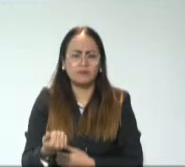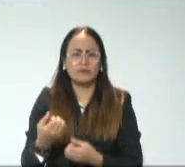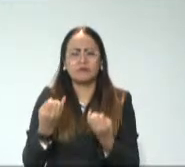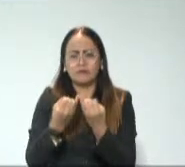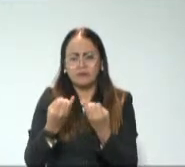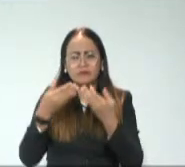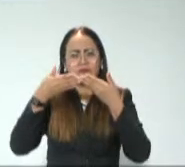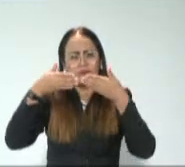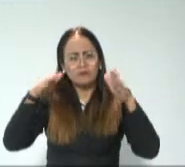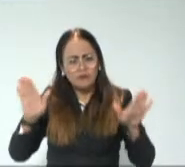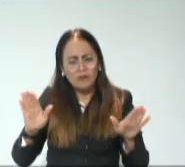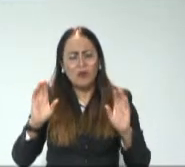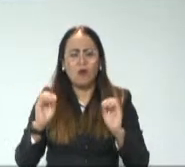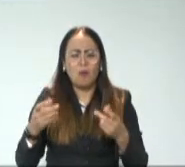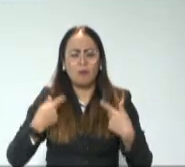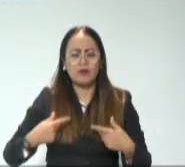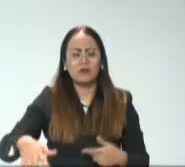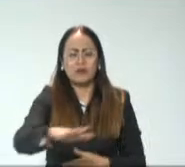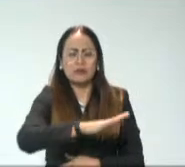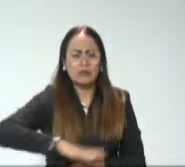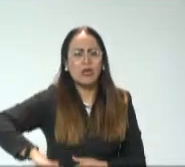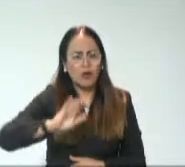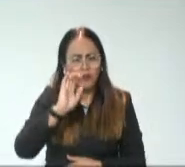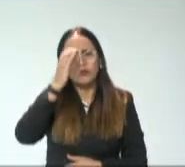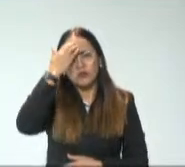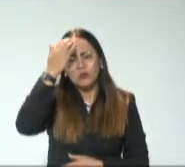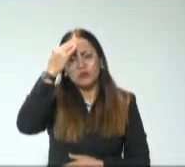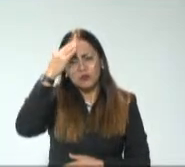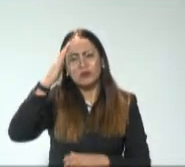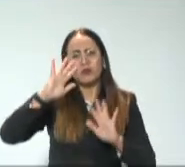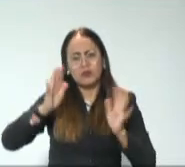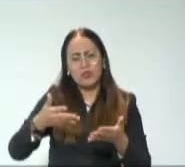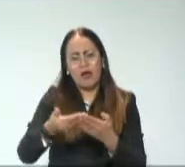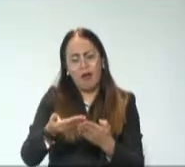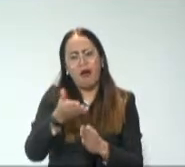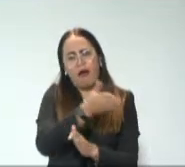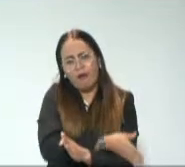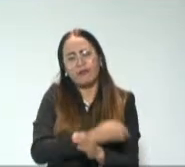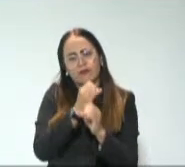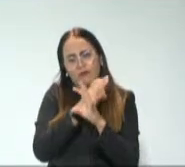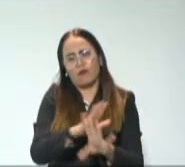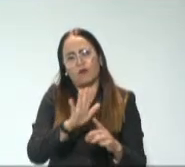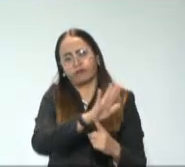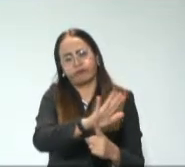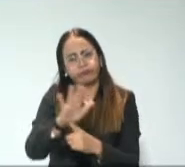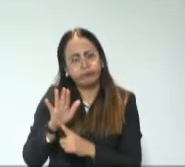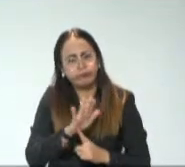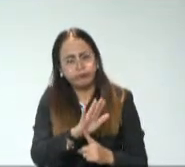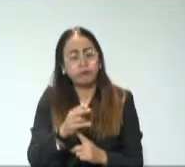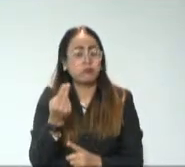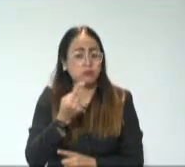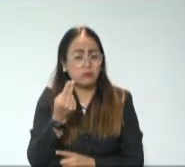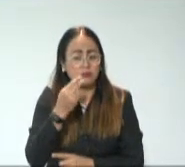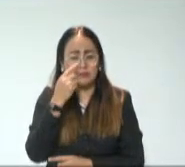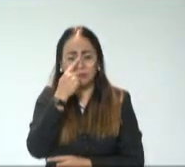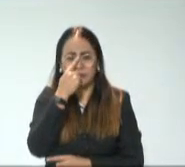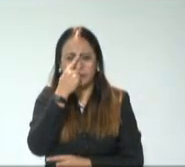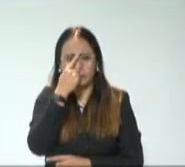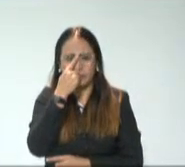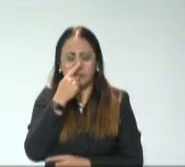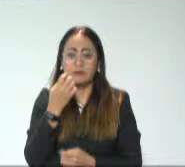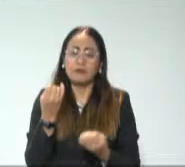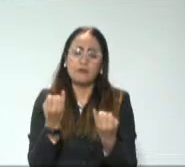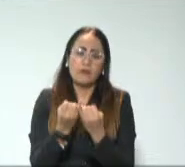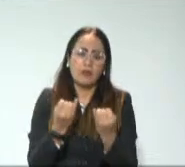que son conocidos por todos los involucrados y que habilitan Entonces estos procesos de apertura también